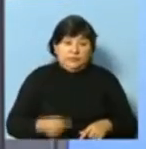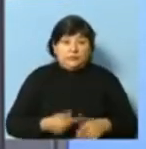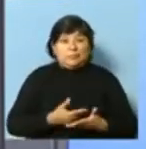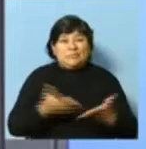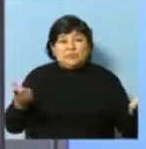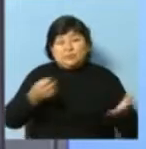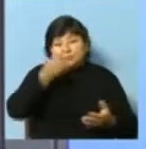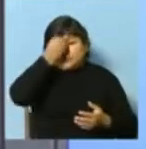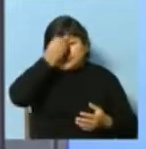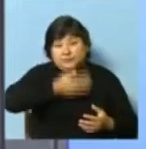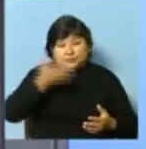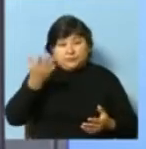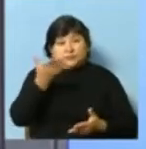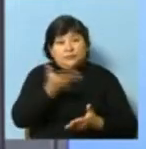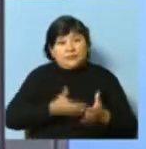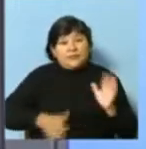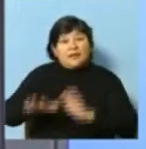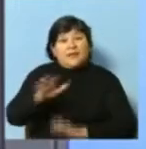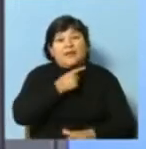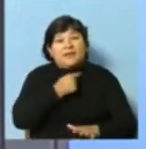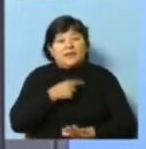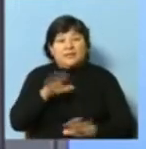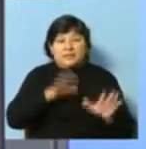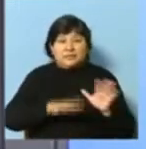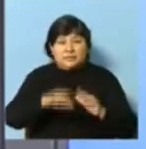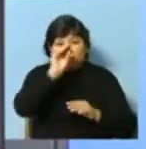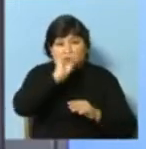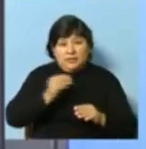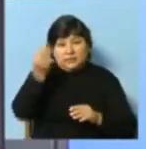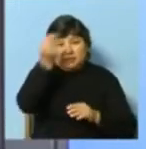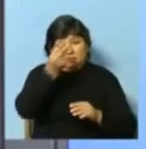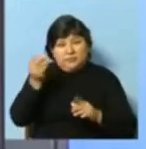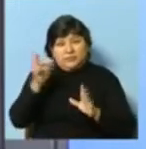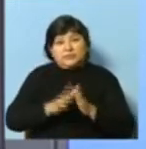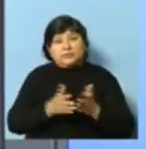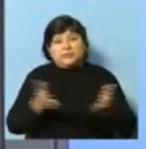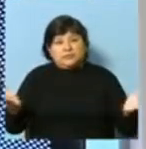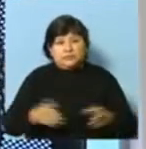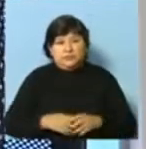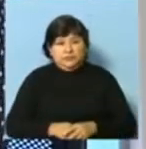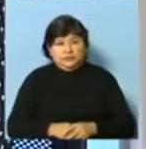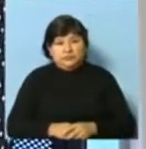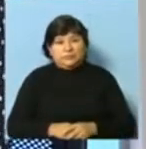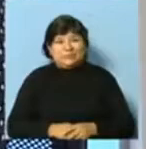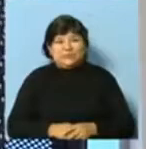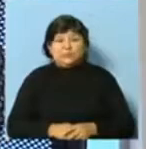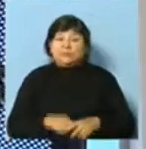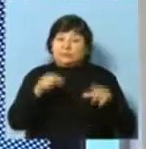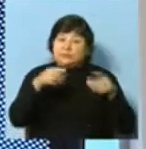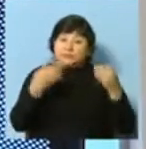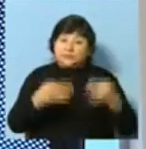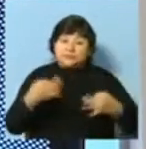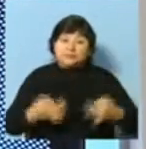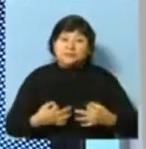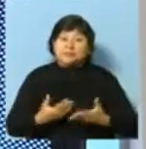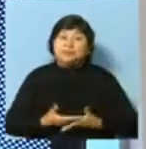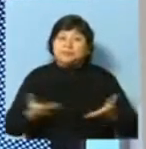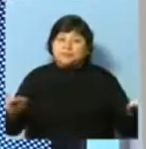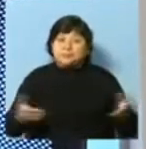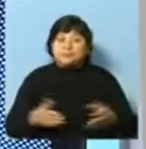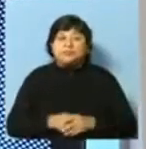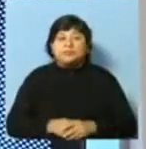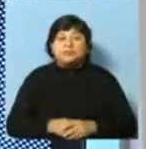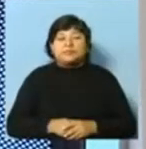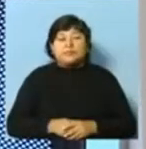cualidades extraordinarias que tienen algunos para ser murales urbanos y está bien no es acceder por supuesto intendente